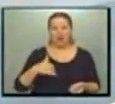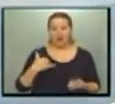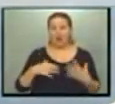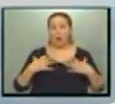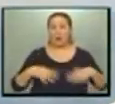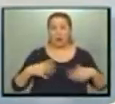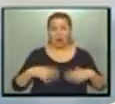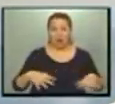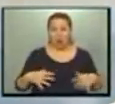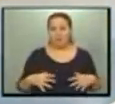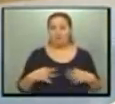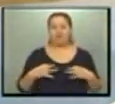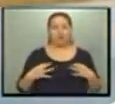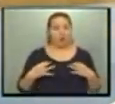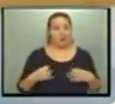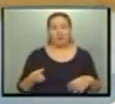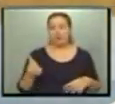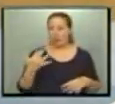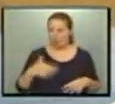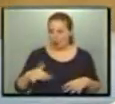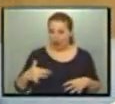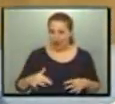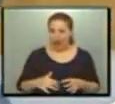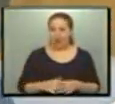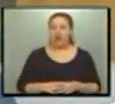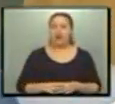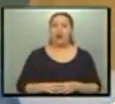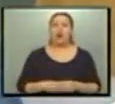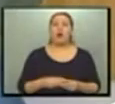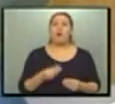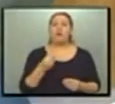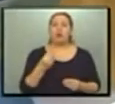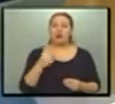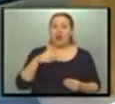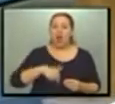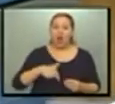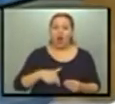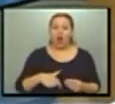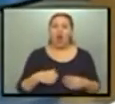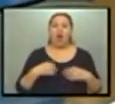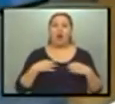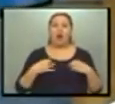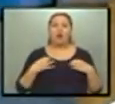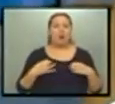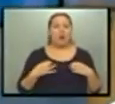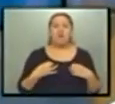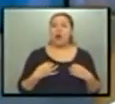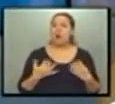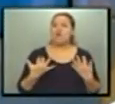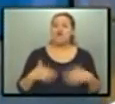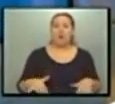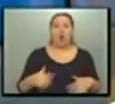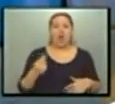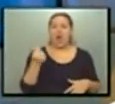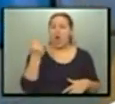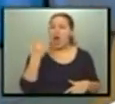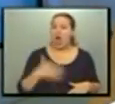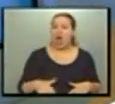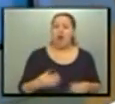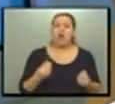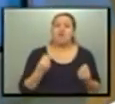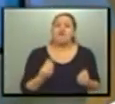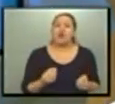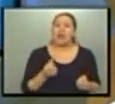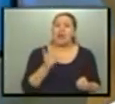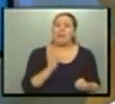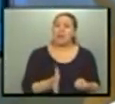ropa es cara. El tema es que, ¿por qué en el último tiempo la ropa se ha vuelto tan cara? ¿Y por qué en el tema de los